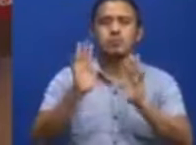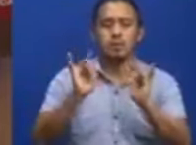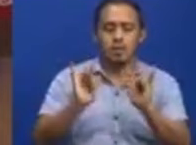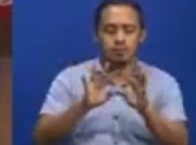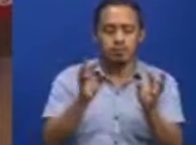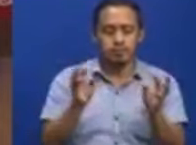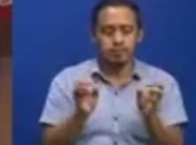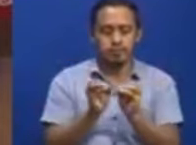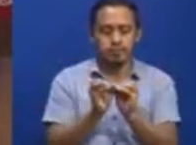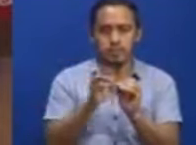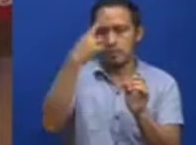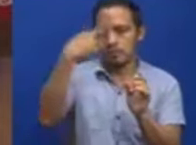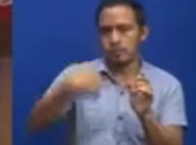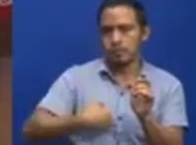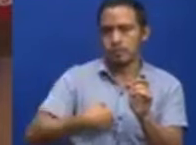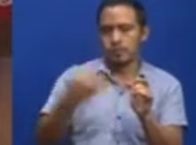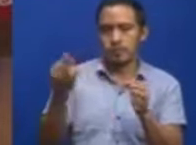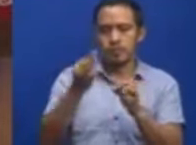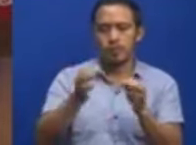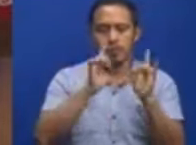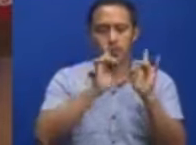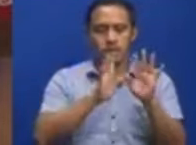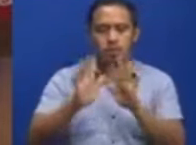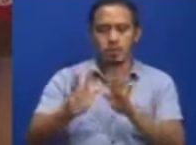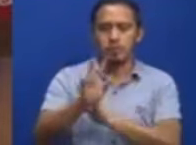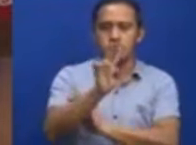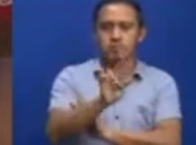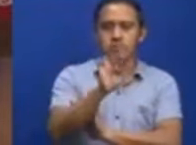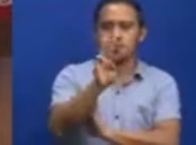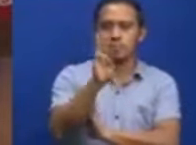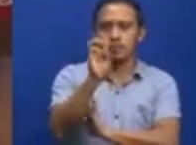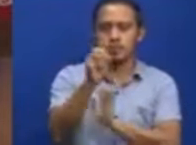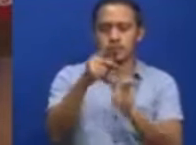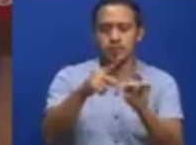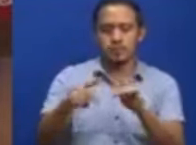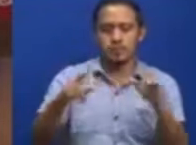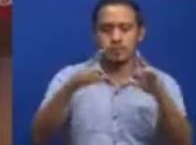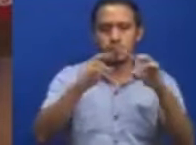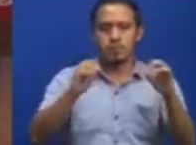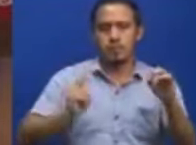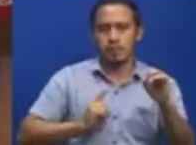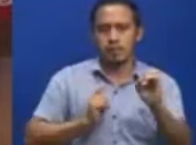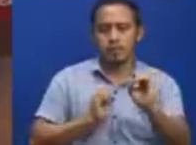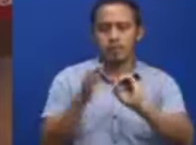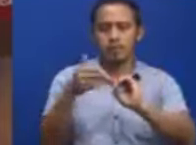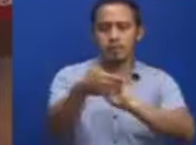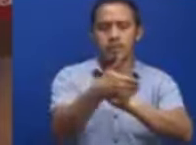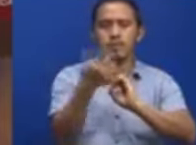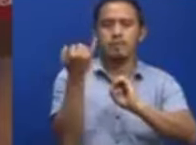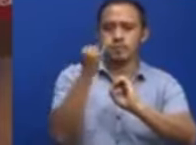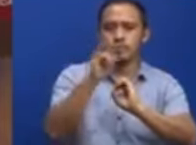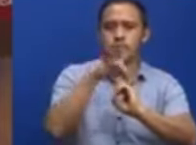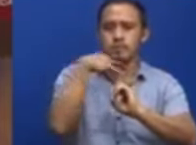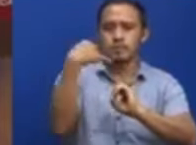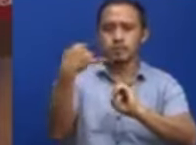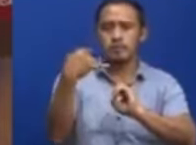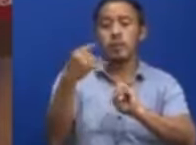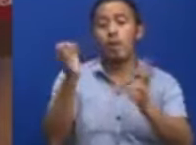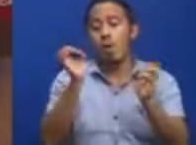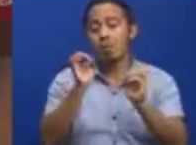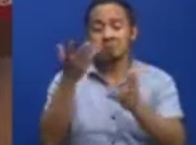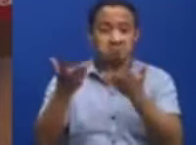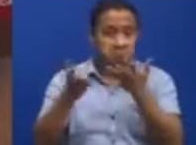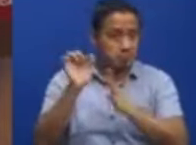seguimiento responsable y cuidadoso a 230 nicaragüenses con COVID-19 confirmados o probables por